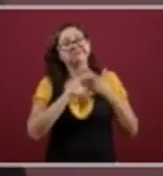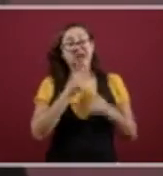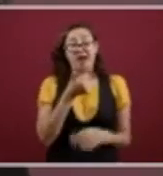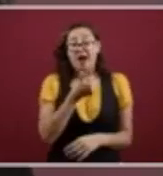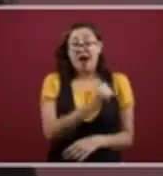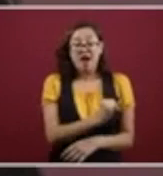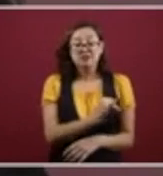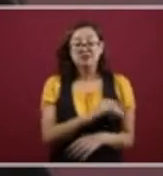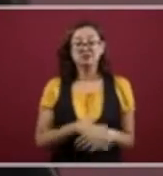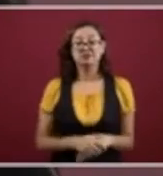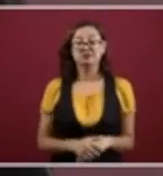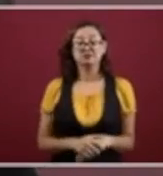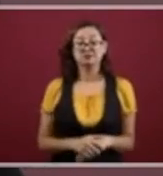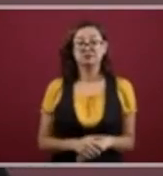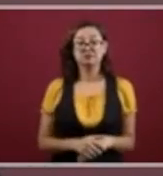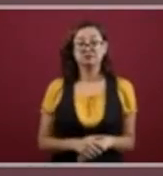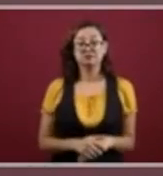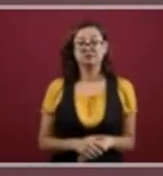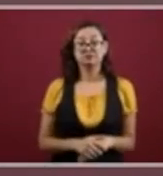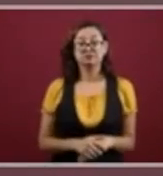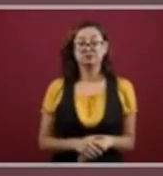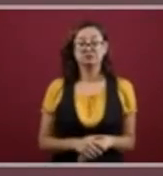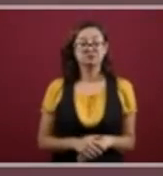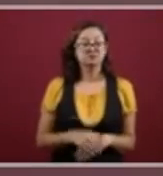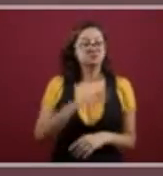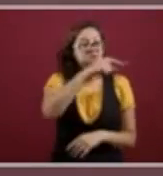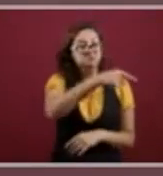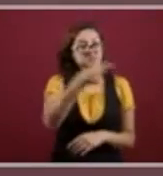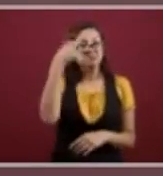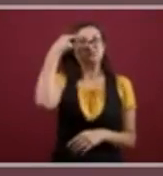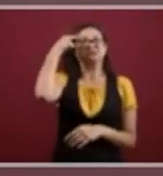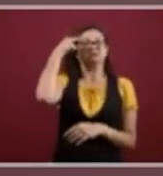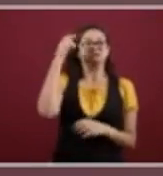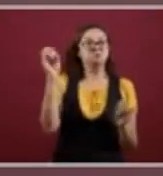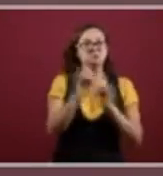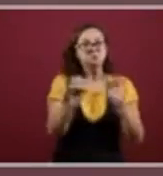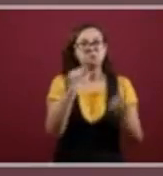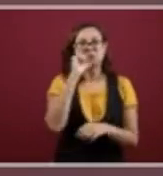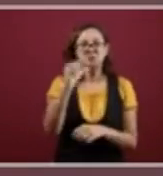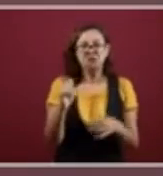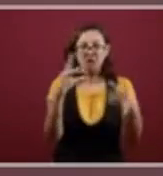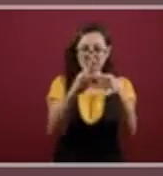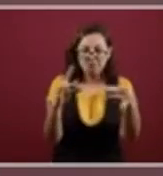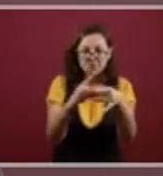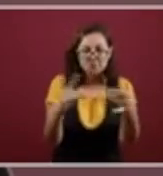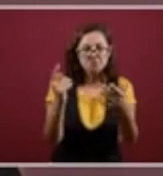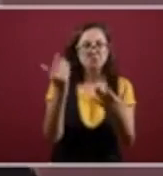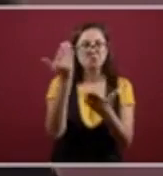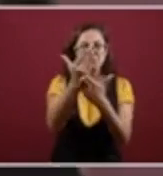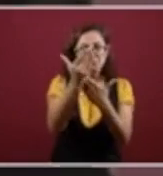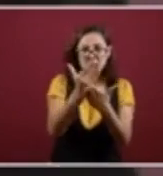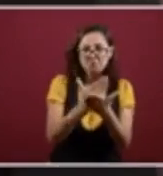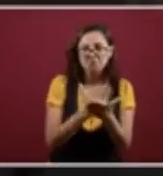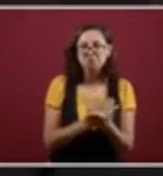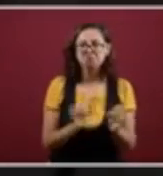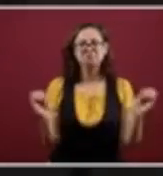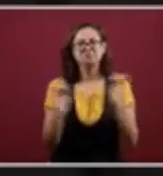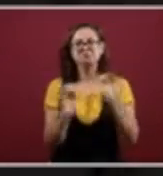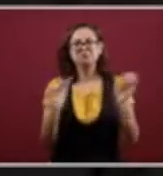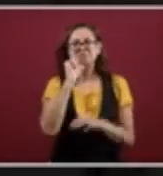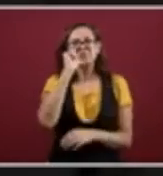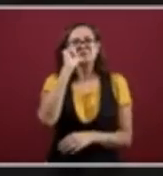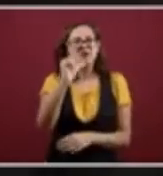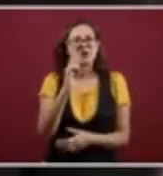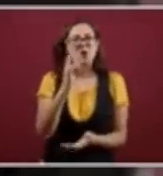Muy racional, sin argumentos, pura fobia, pura